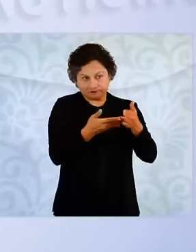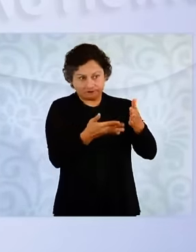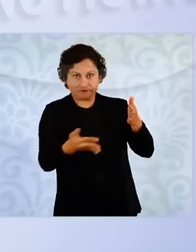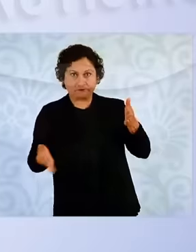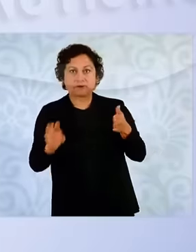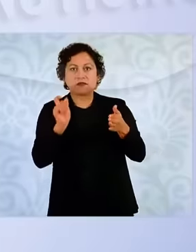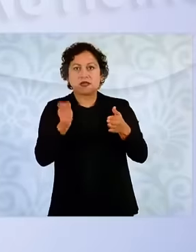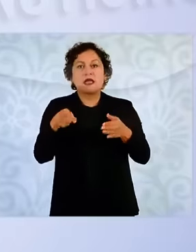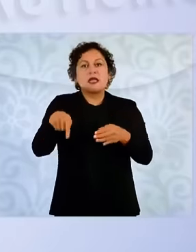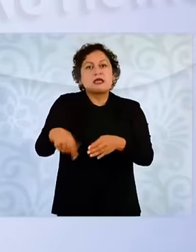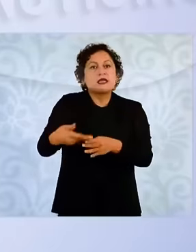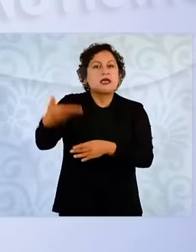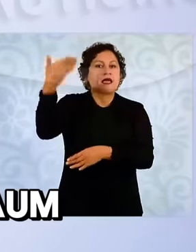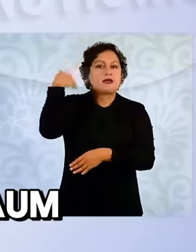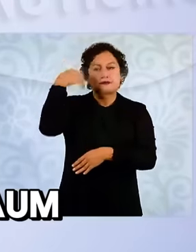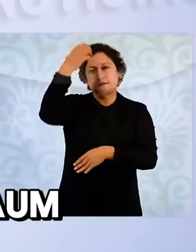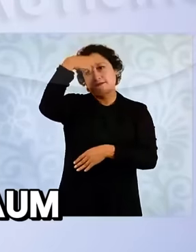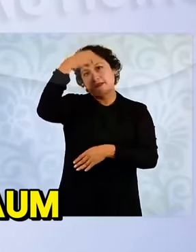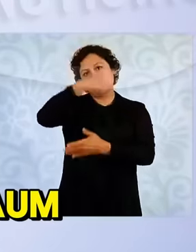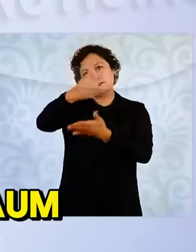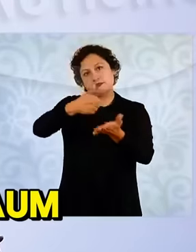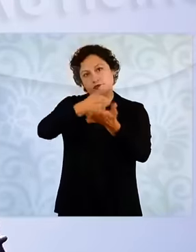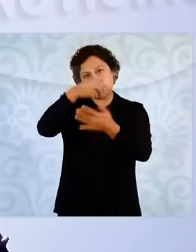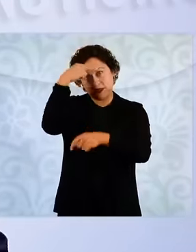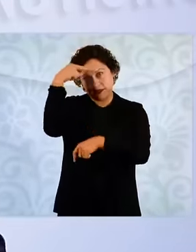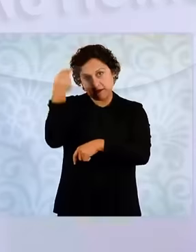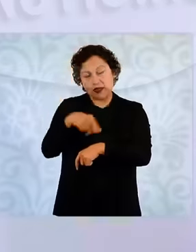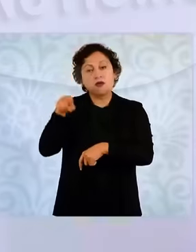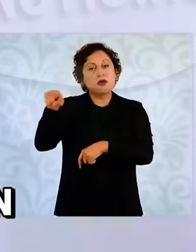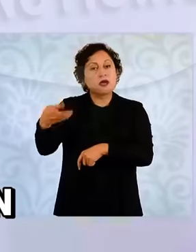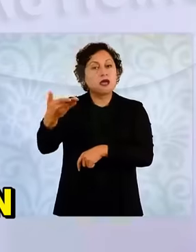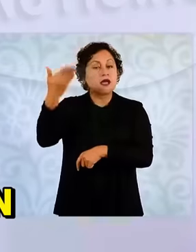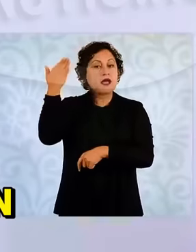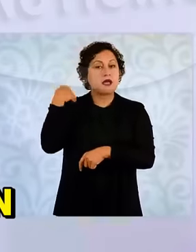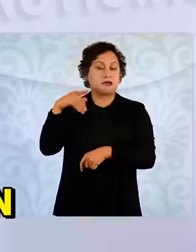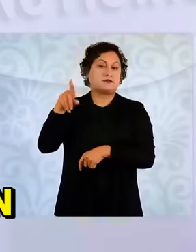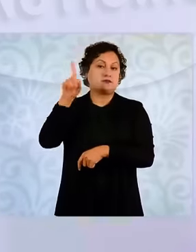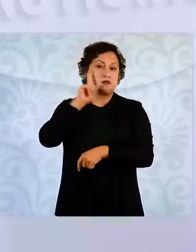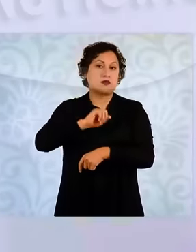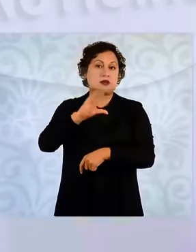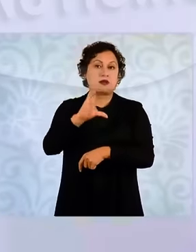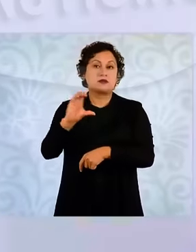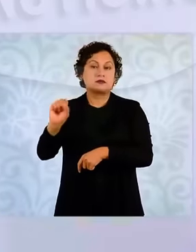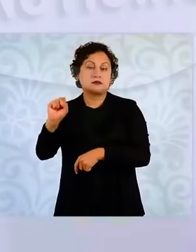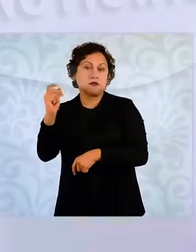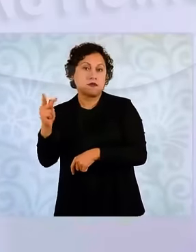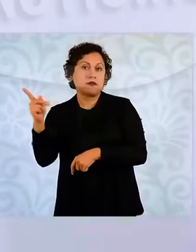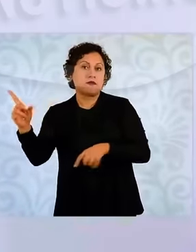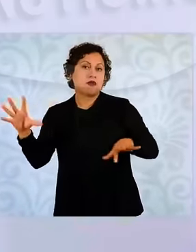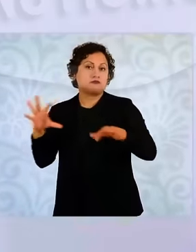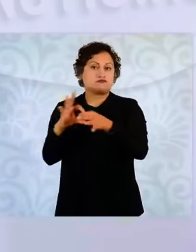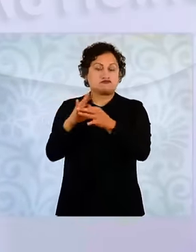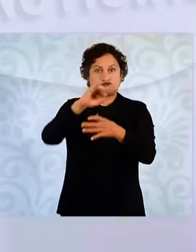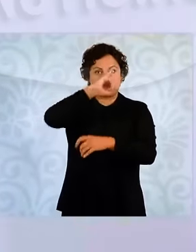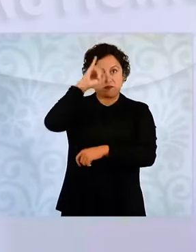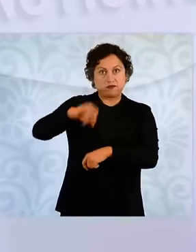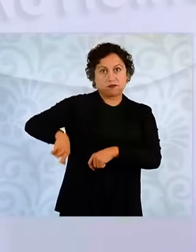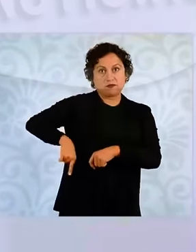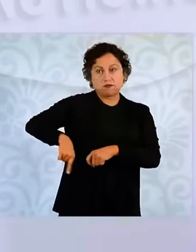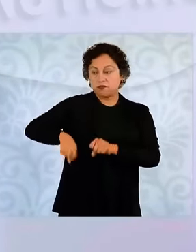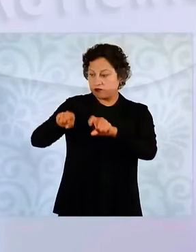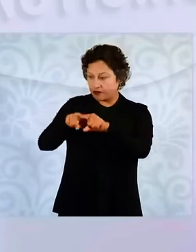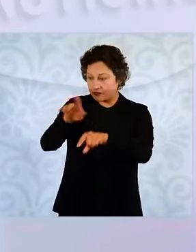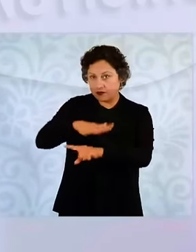de México, donde bajo el liderazgo de la doctora Claudia Sheinbaum trabajamos en una estrecha coordinación con la Fiscalía General de Justicia de la Ciudad de